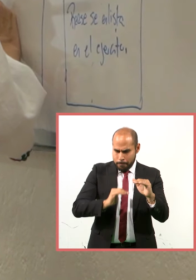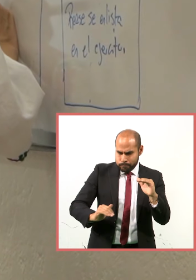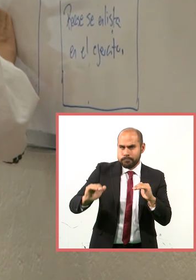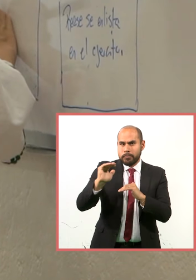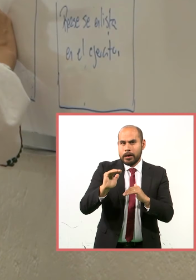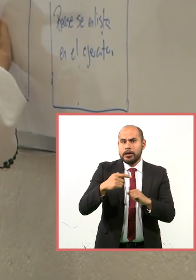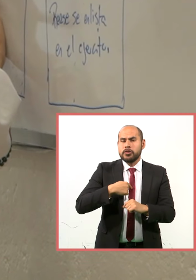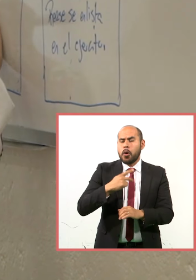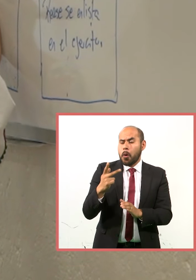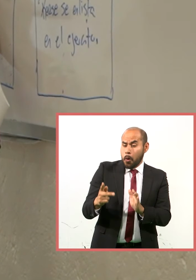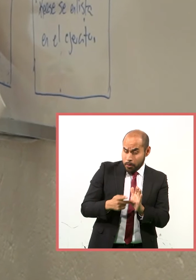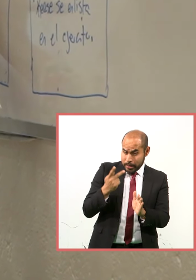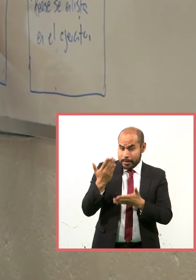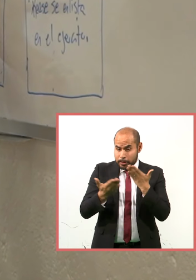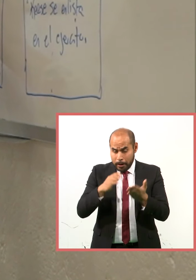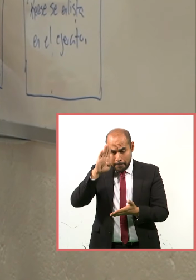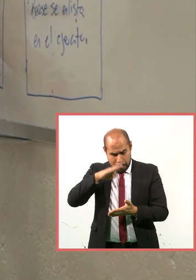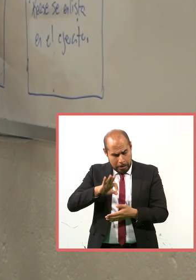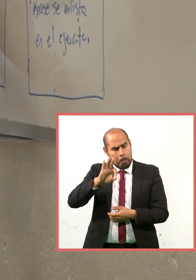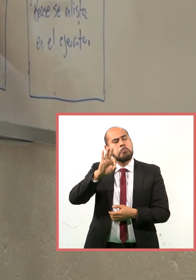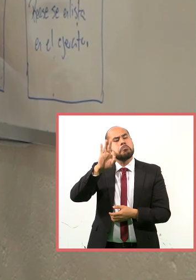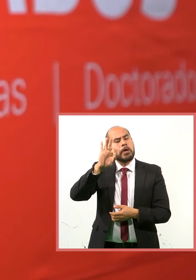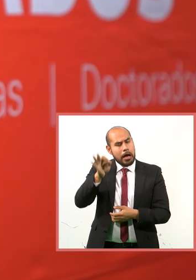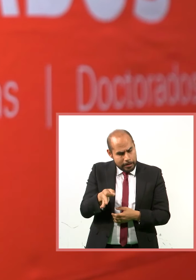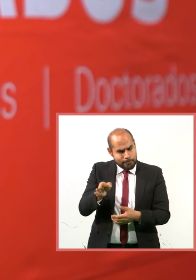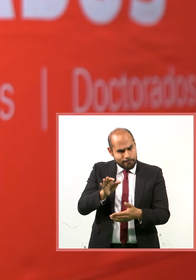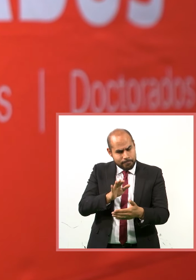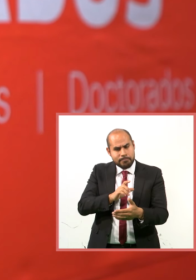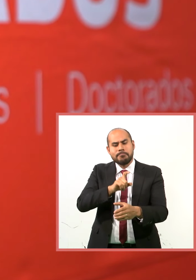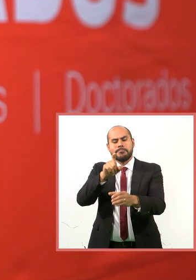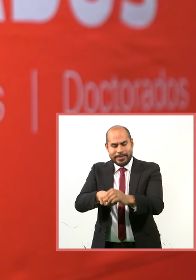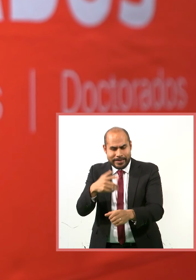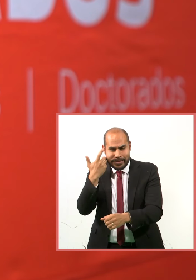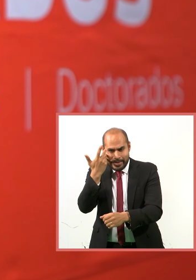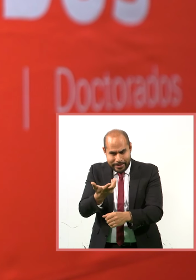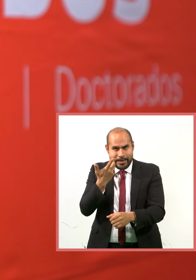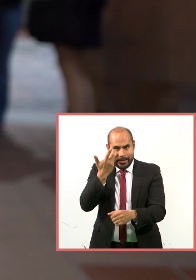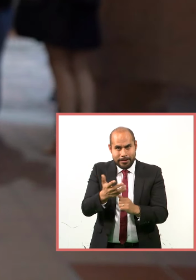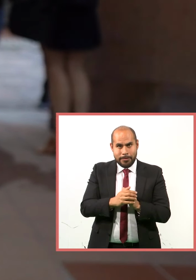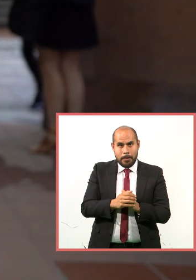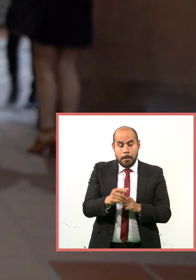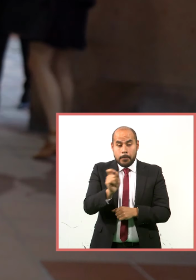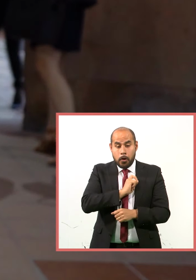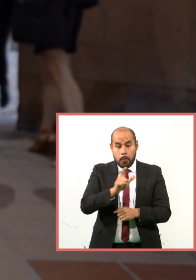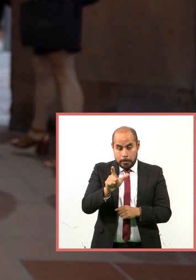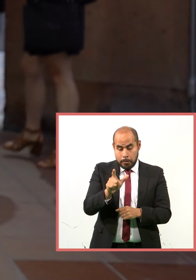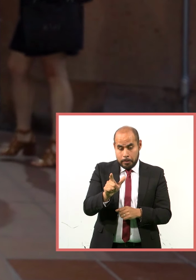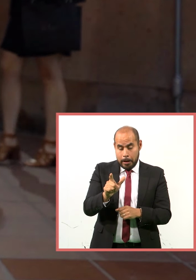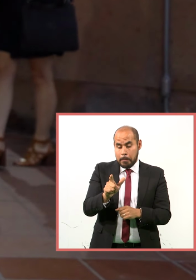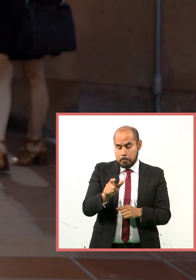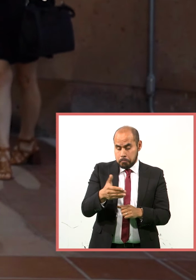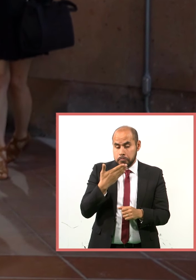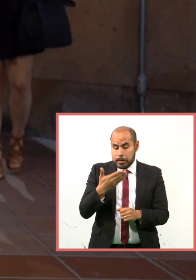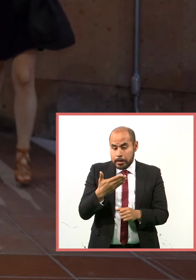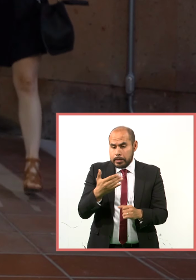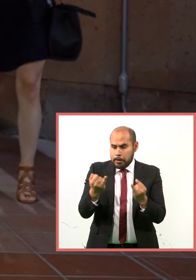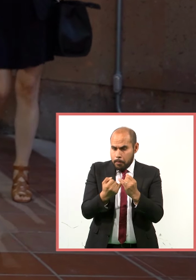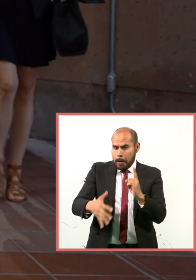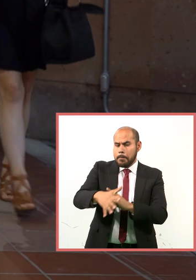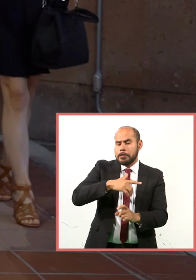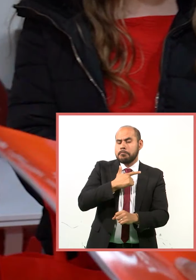ayudó a un ascenso. La verdad, yo regresaría a estudiar otra maestría. Me gustó el ambiente. Profesionalmente creo que